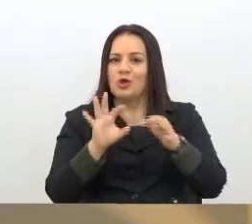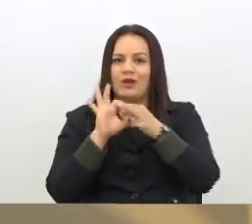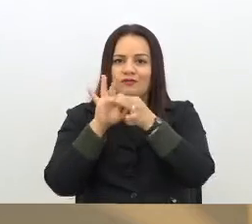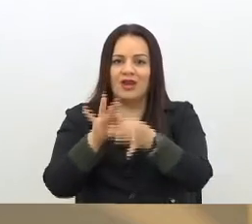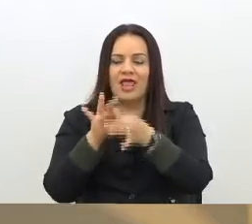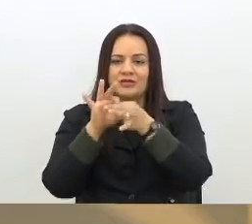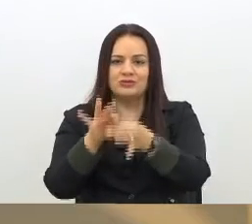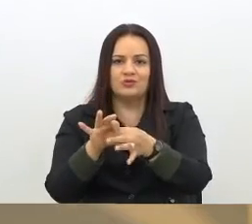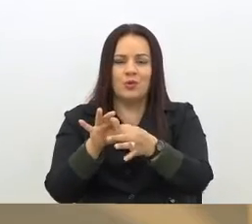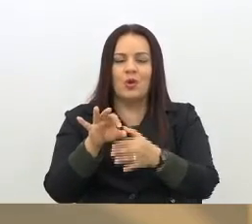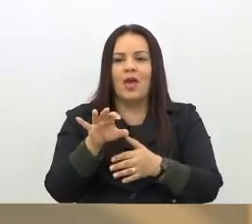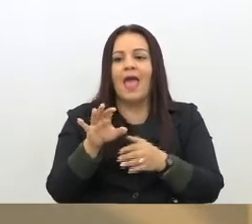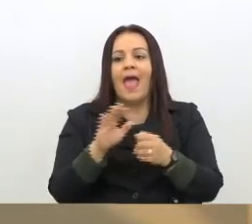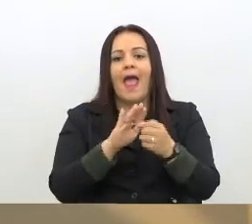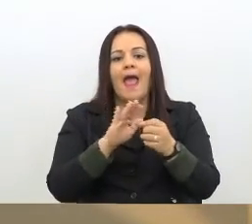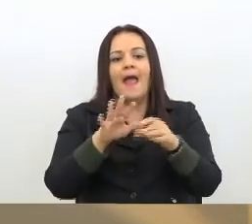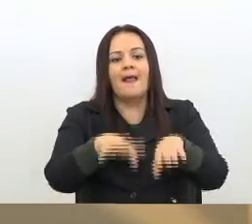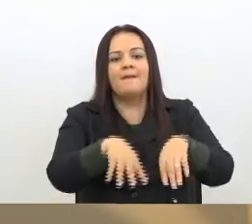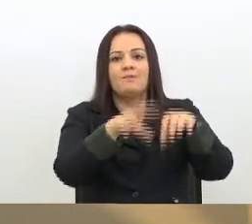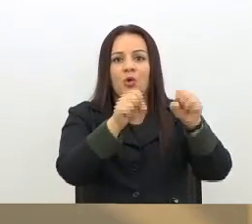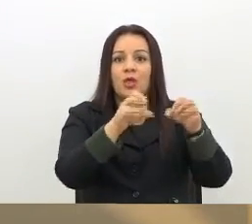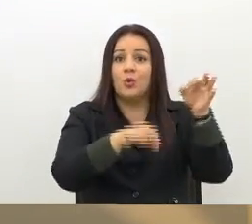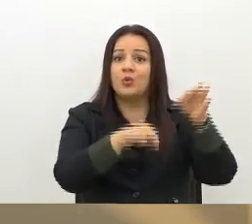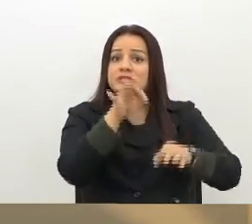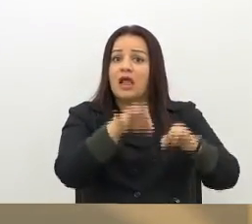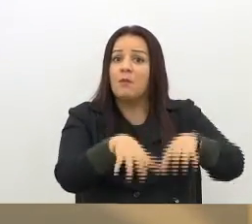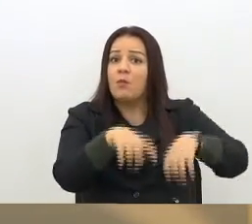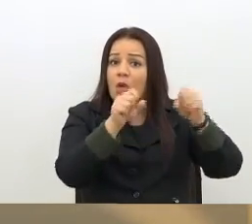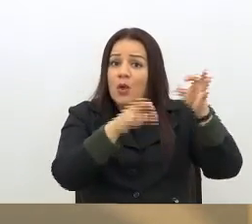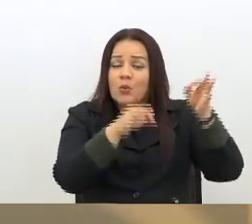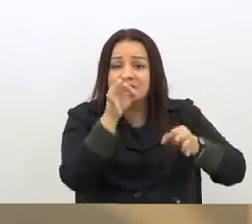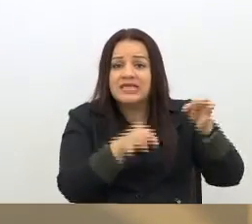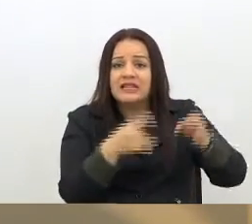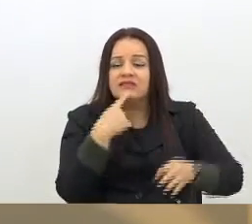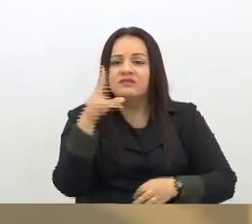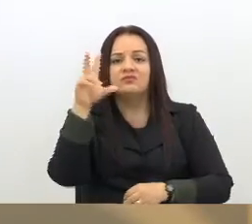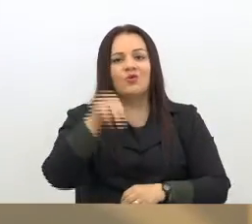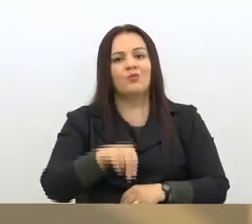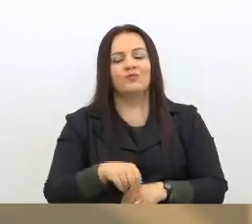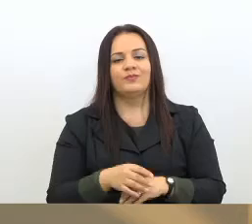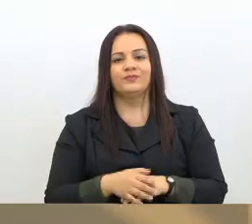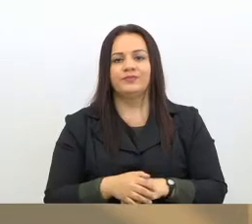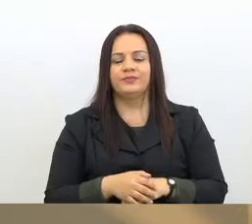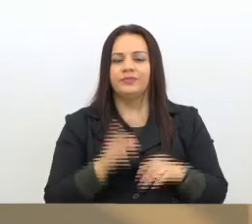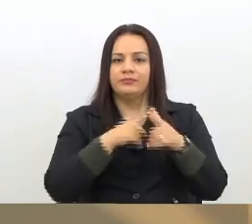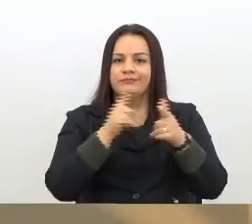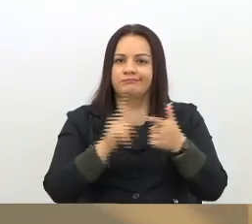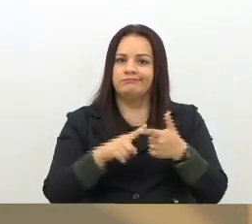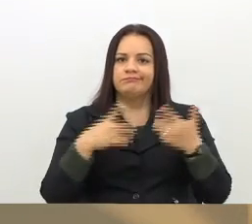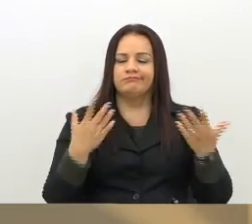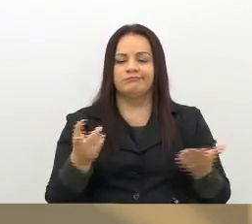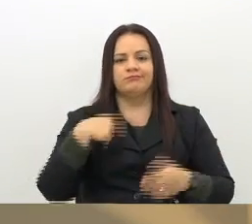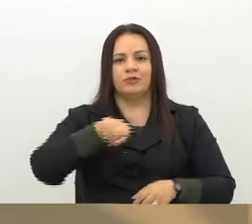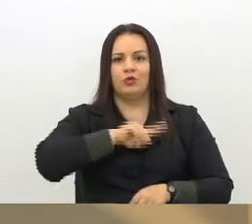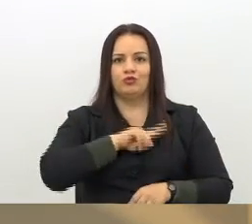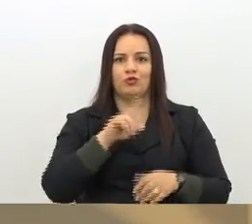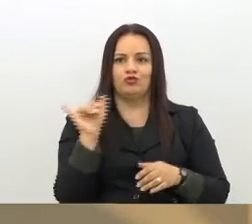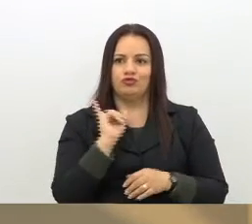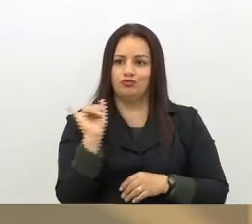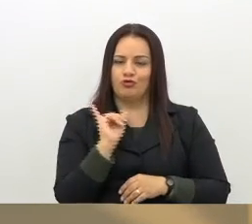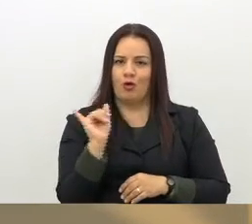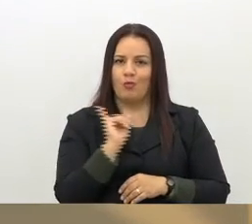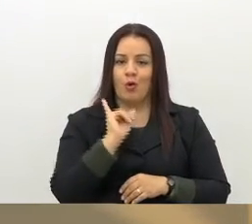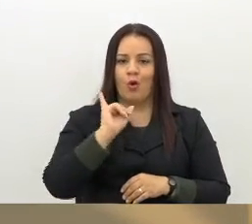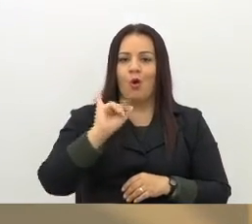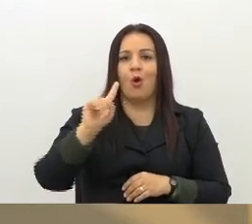con el Poder Judicial. Y el Poder Judicial dice que no. Entonces, nosotros, como